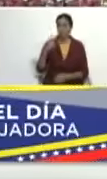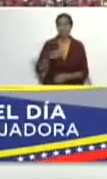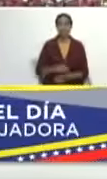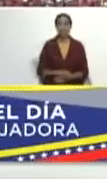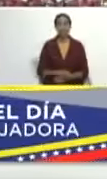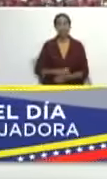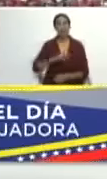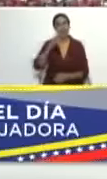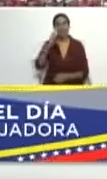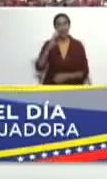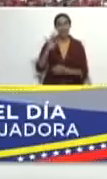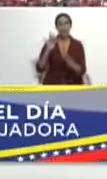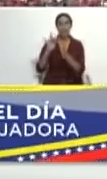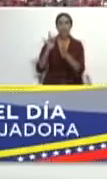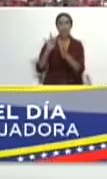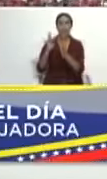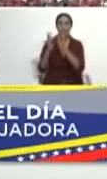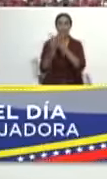a las tres, Guayana.